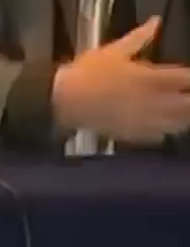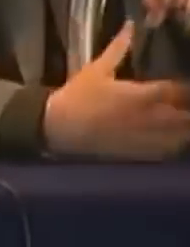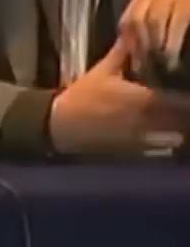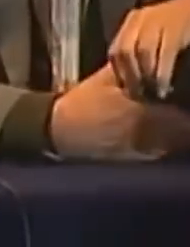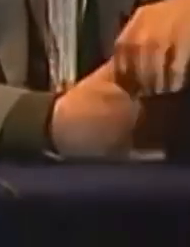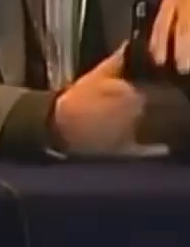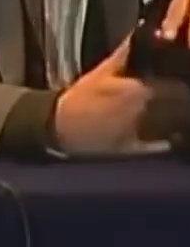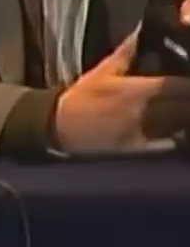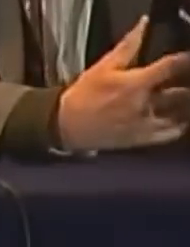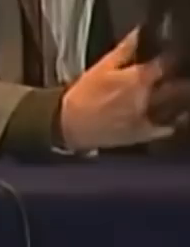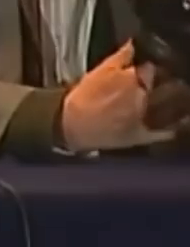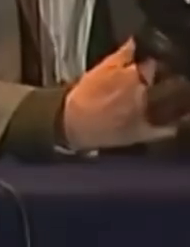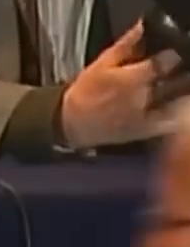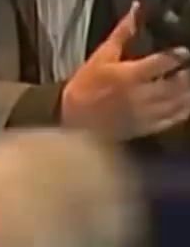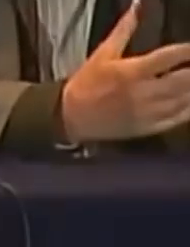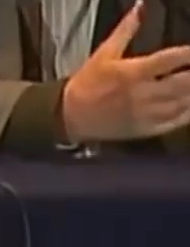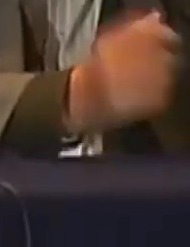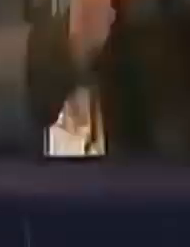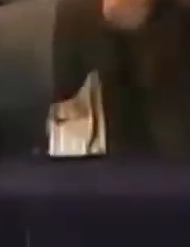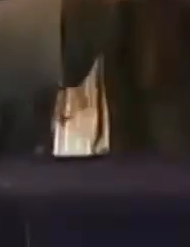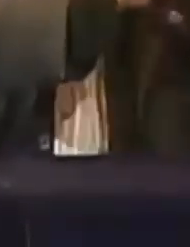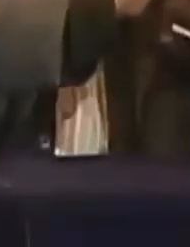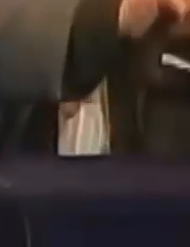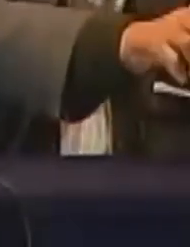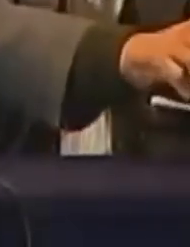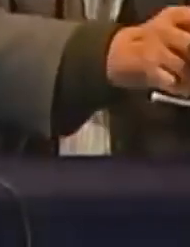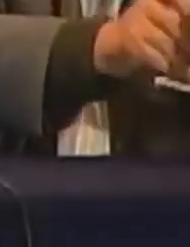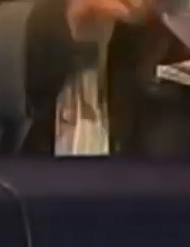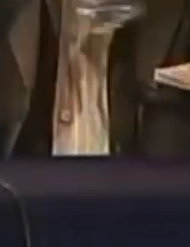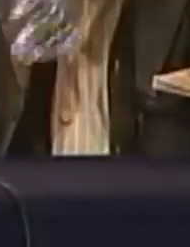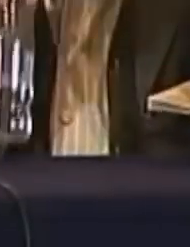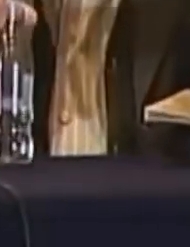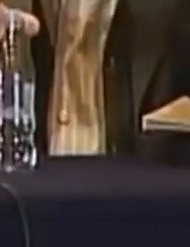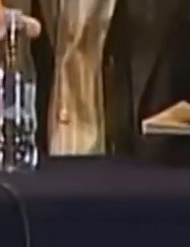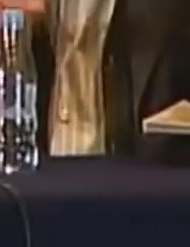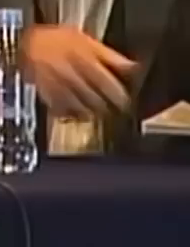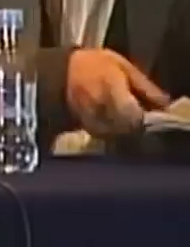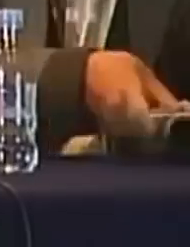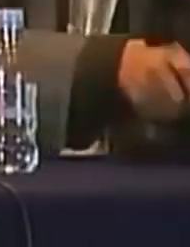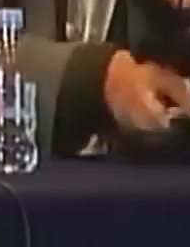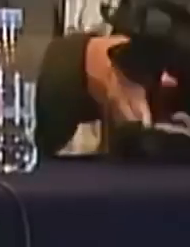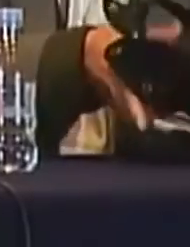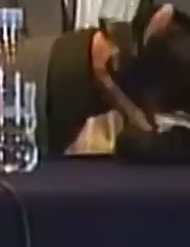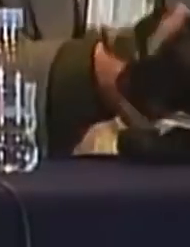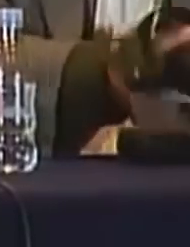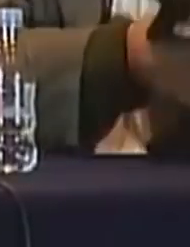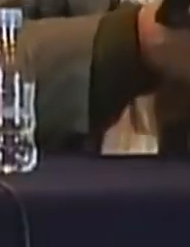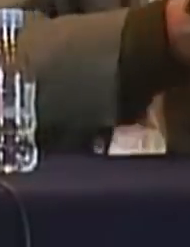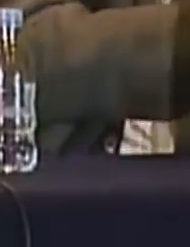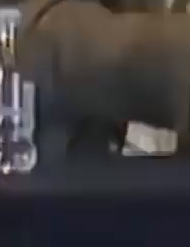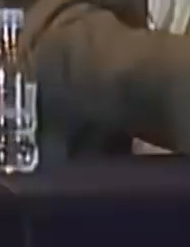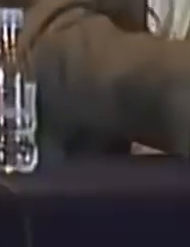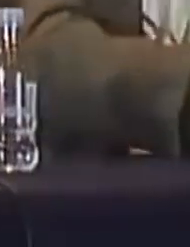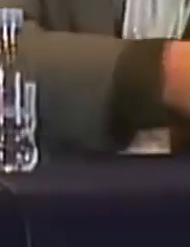más jodida más peligrosa que la inflación monetaria pero se con más